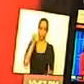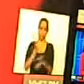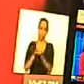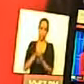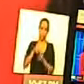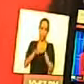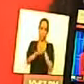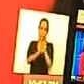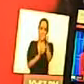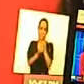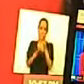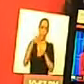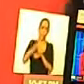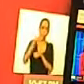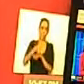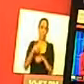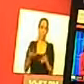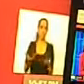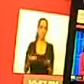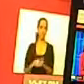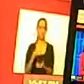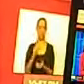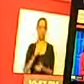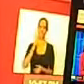otro. No, pero si de a 5.